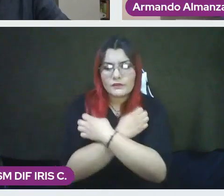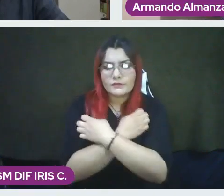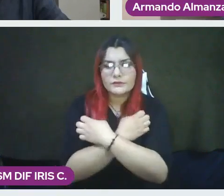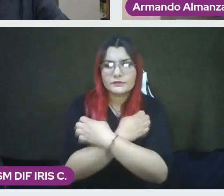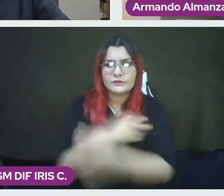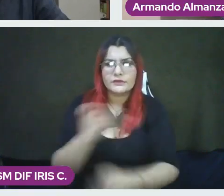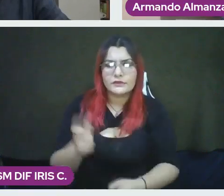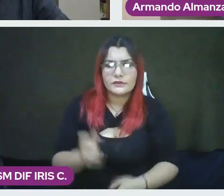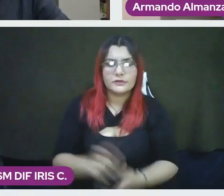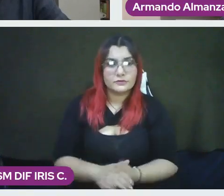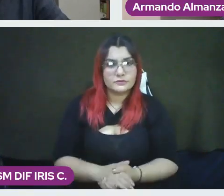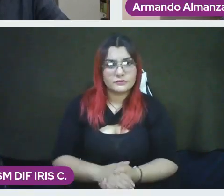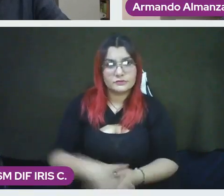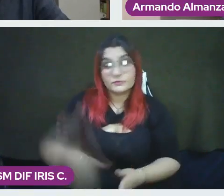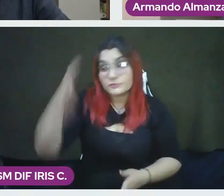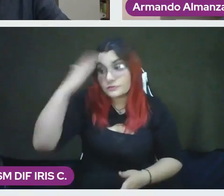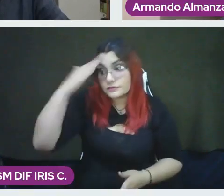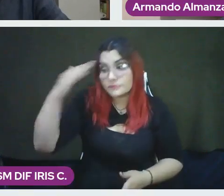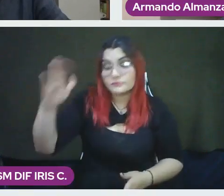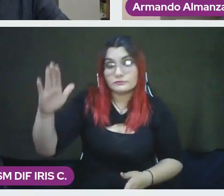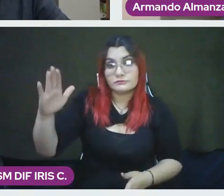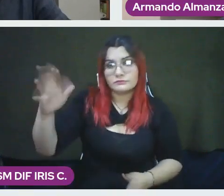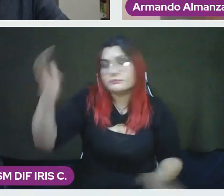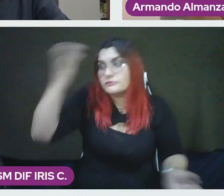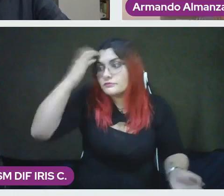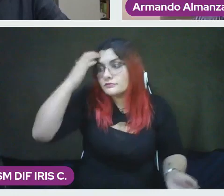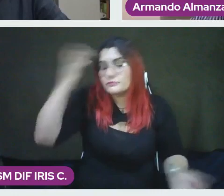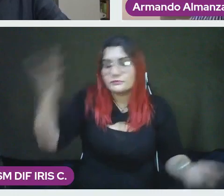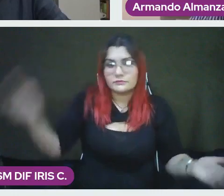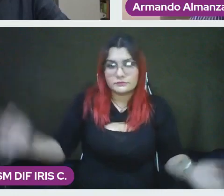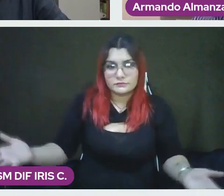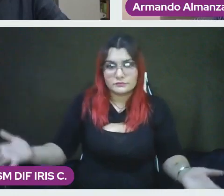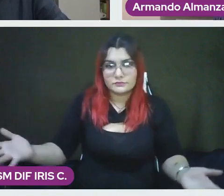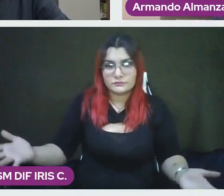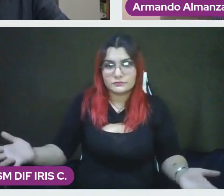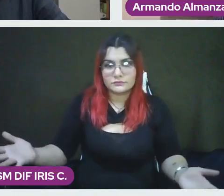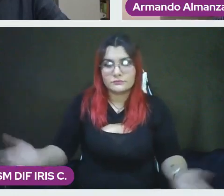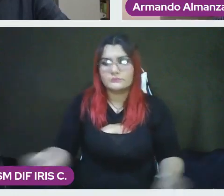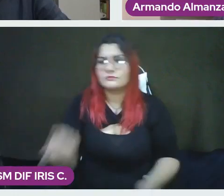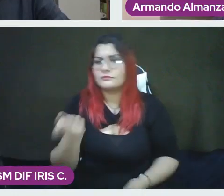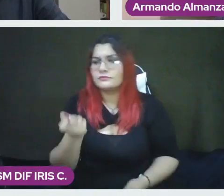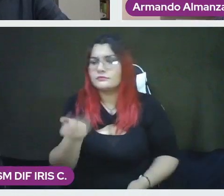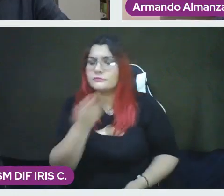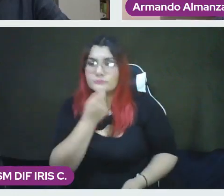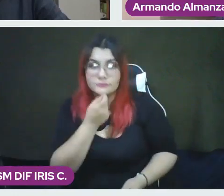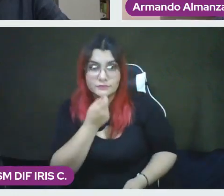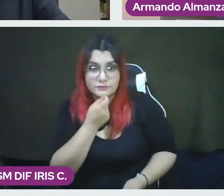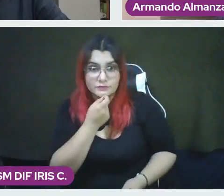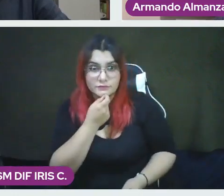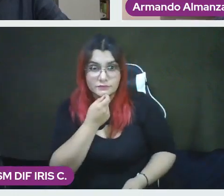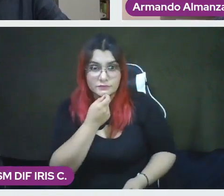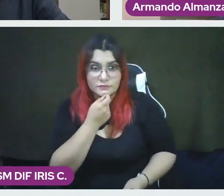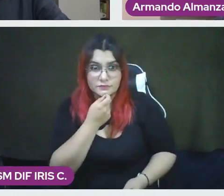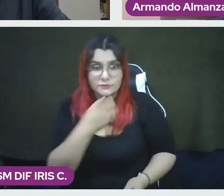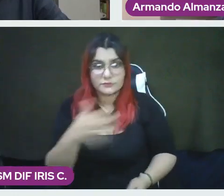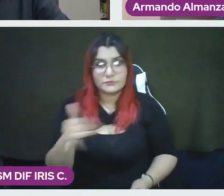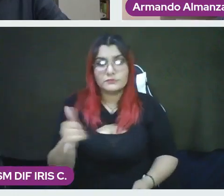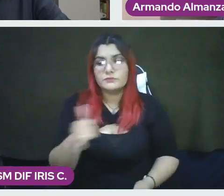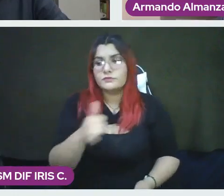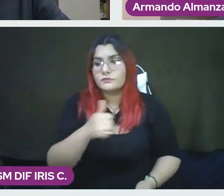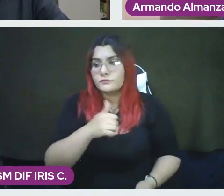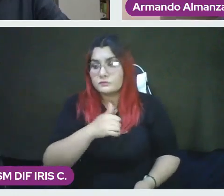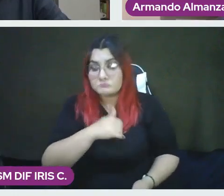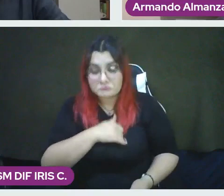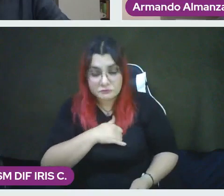ya decían desde el inicio, cómo desde la infancia tengo que tenerle una